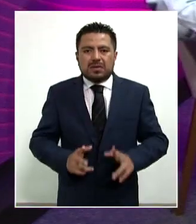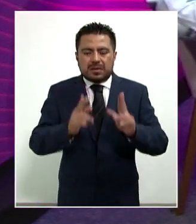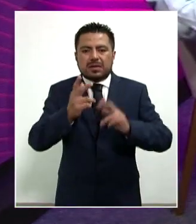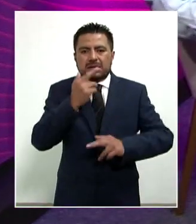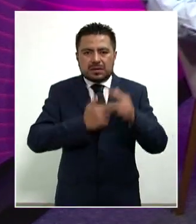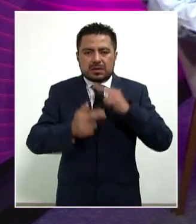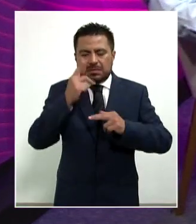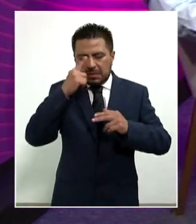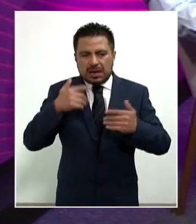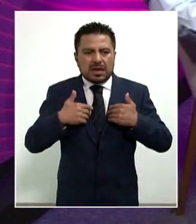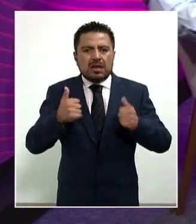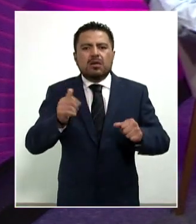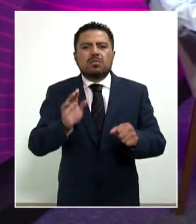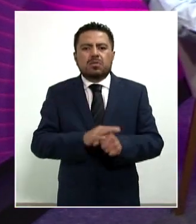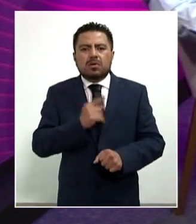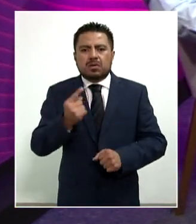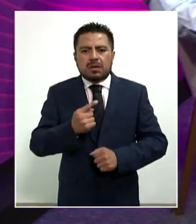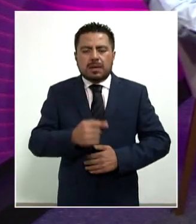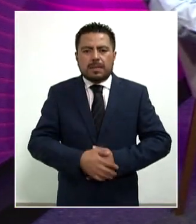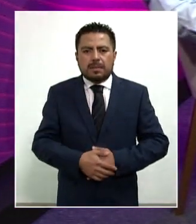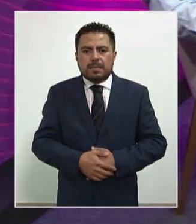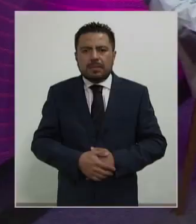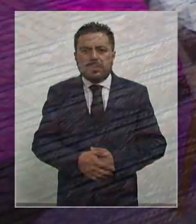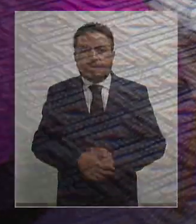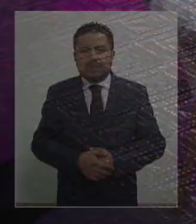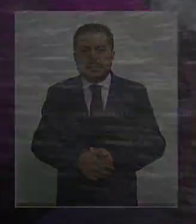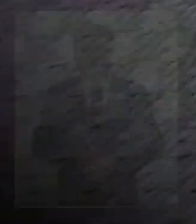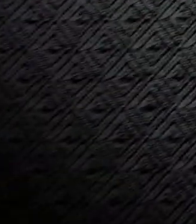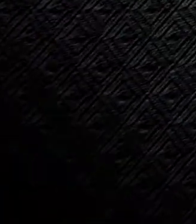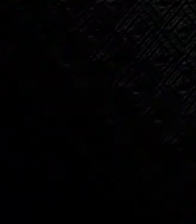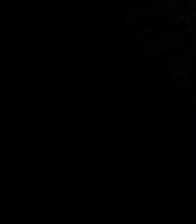volvemos para entender por qué.